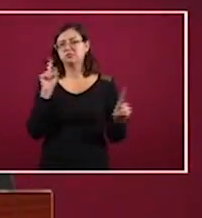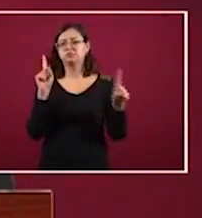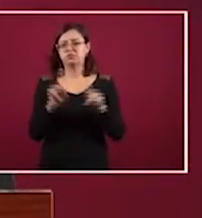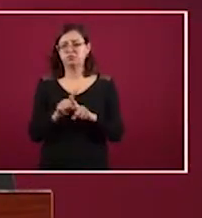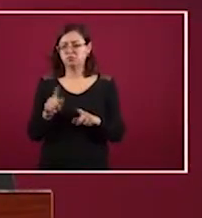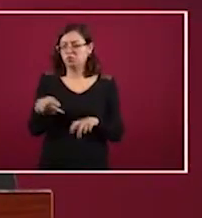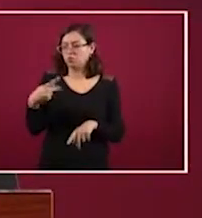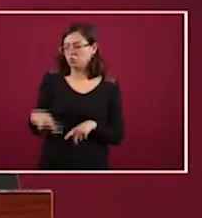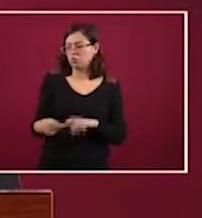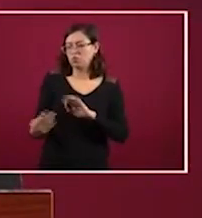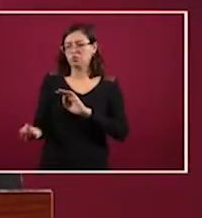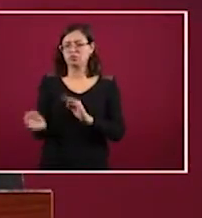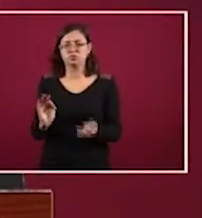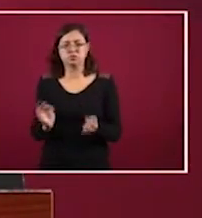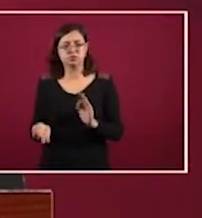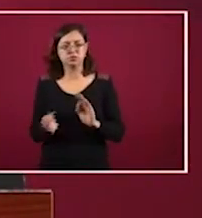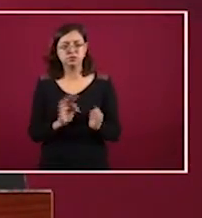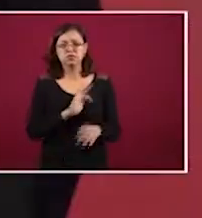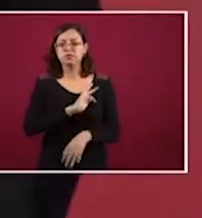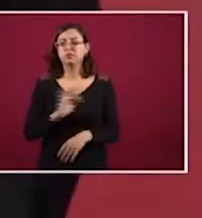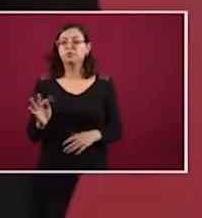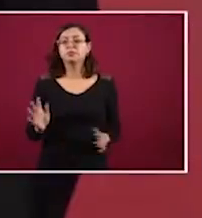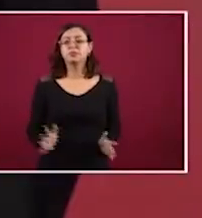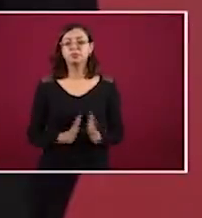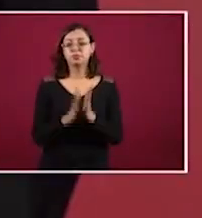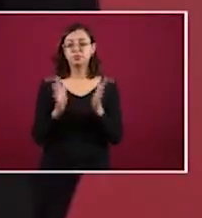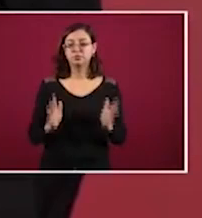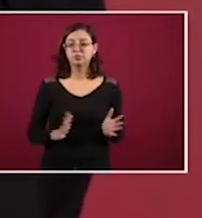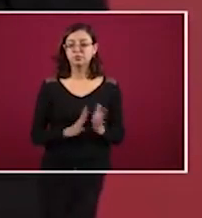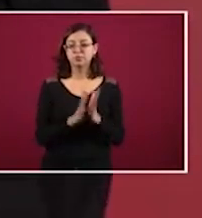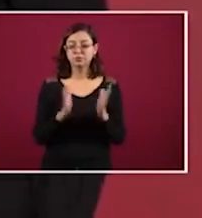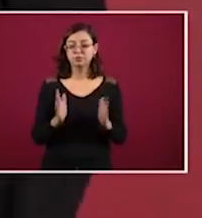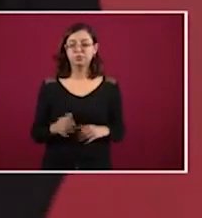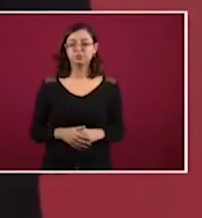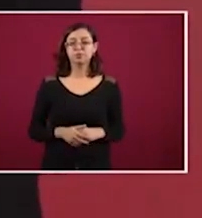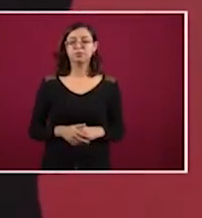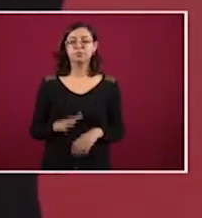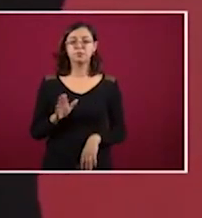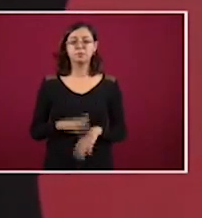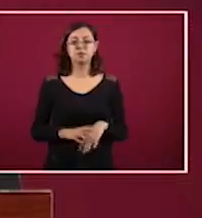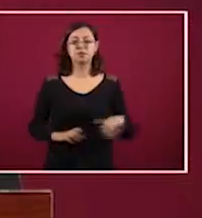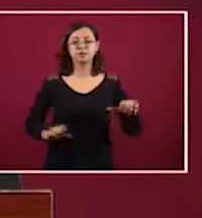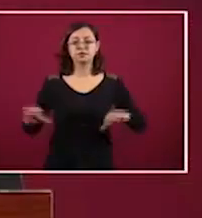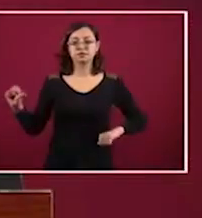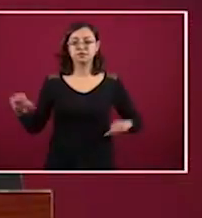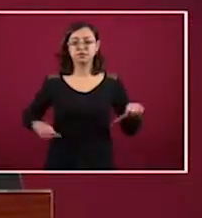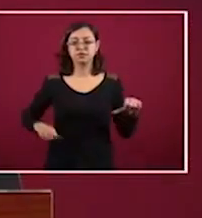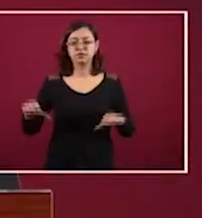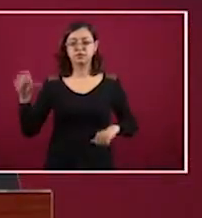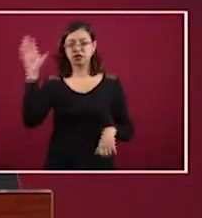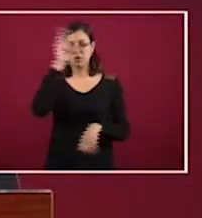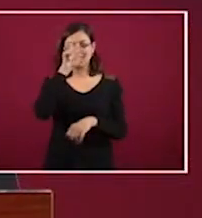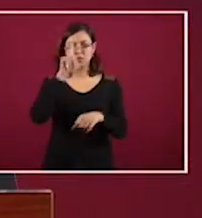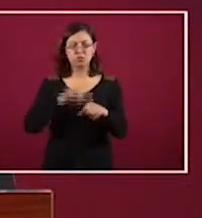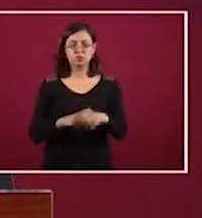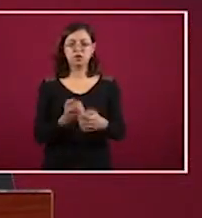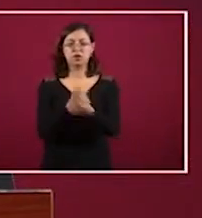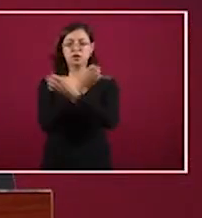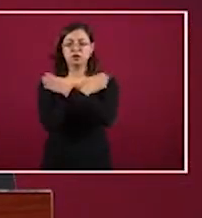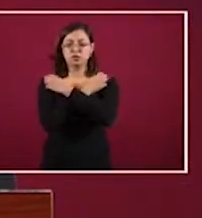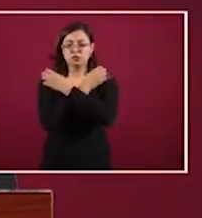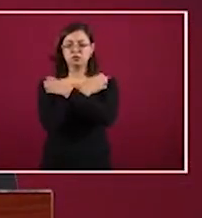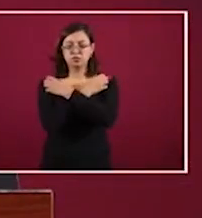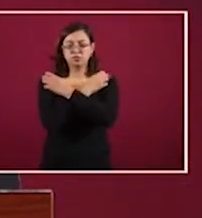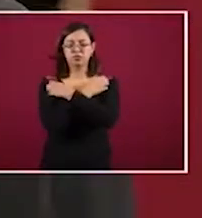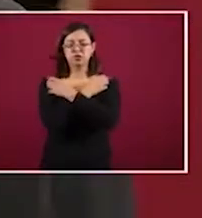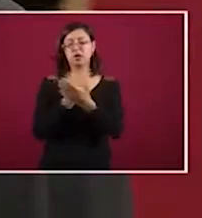las localidades de todo el país, abrazando actividades culturales y educativas que en un